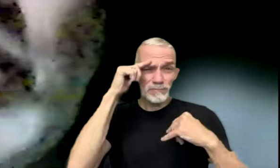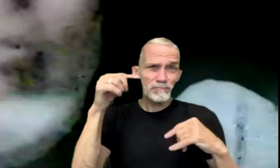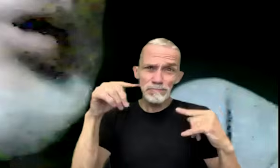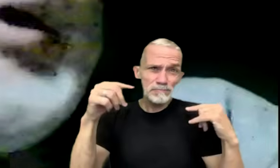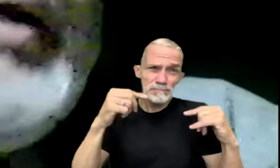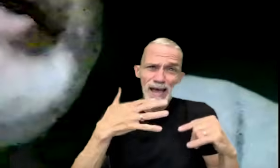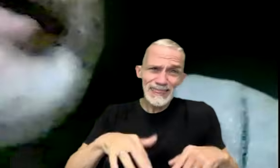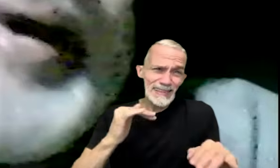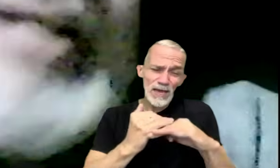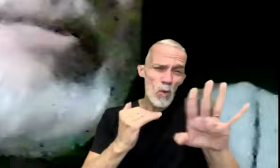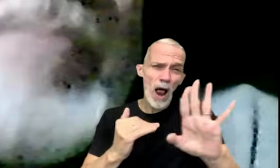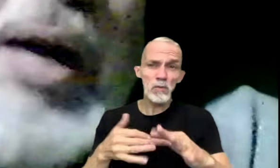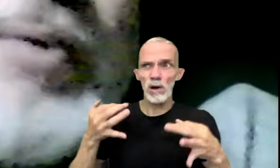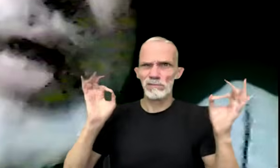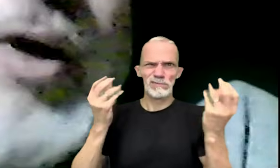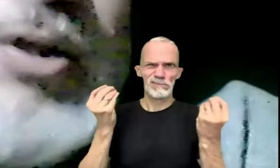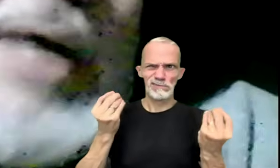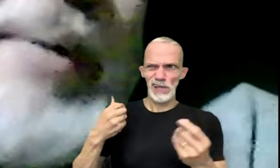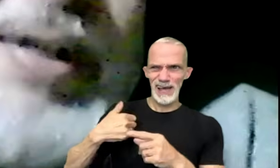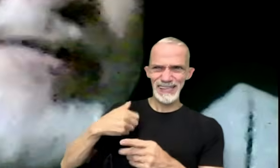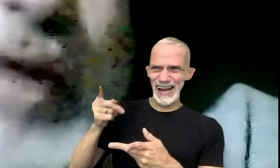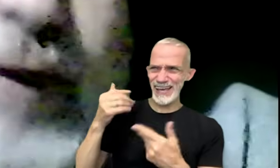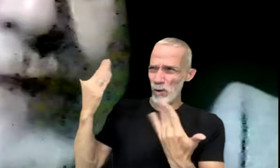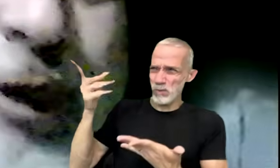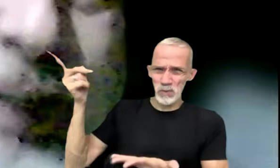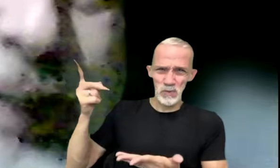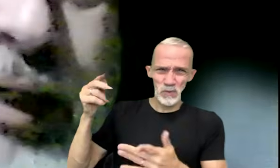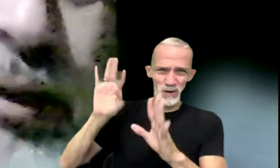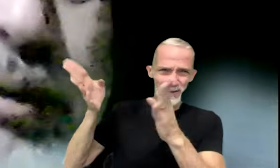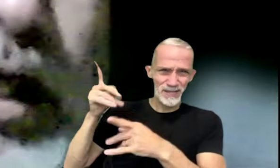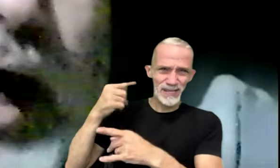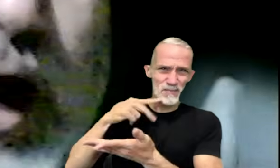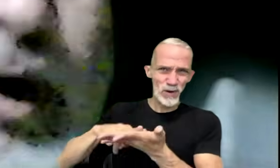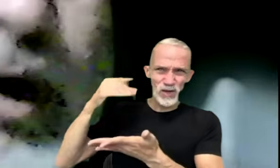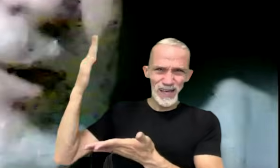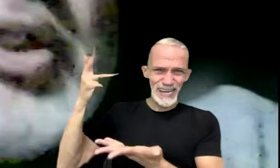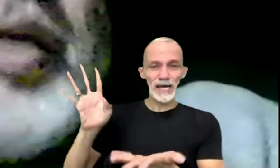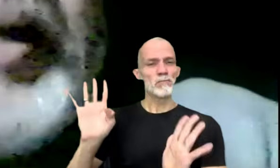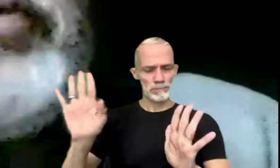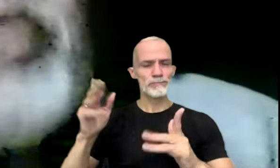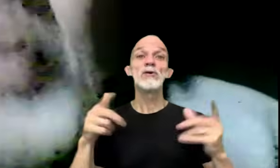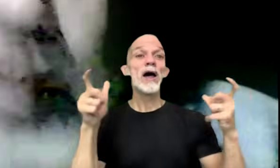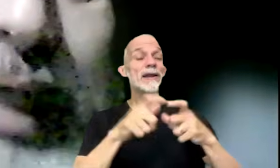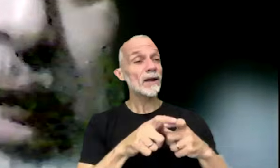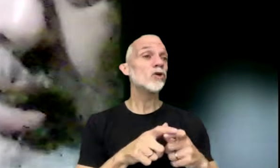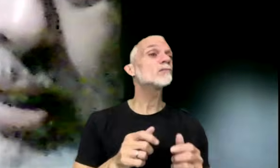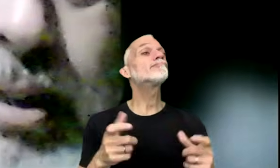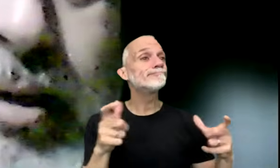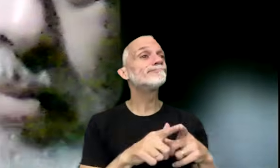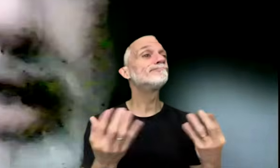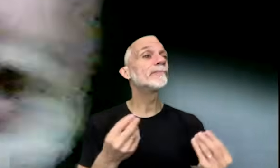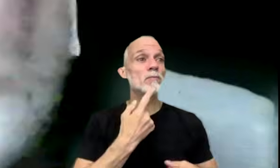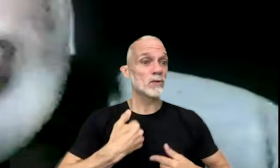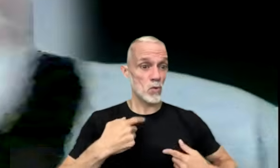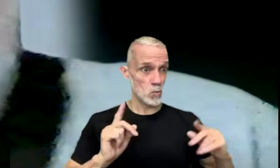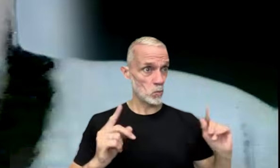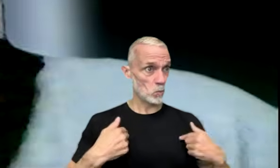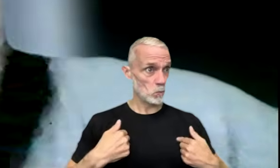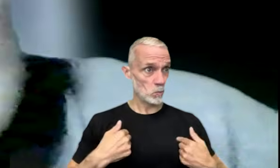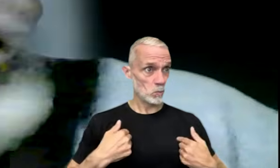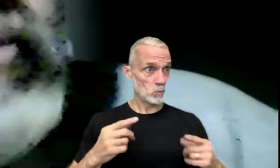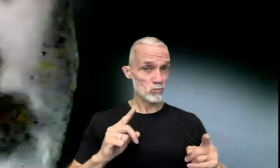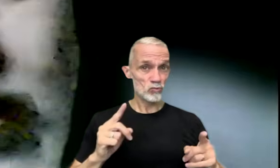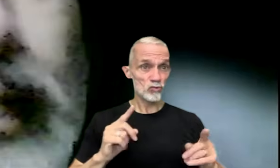vos. No puedo eximir a una cosa que va a beneficiar a un fisco extranjero. Ahora, cuando lo llevé a reuniones interarias, me dijeron que yo no